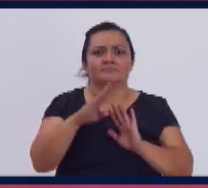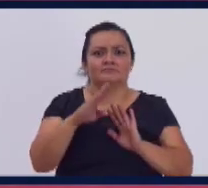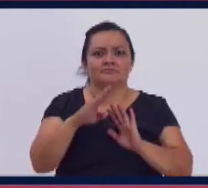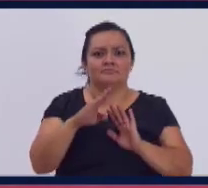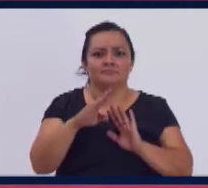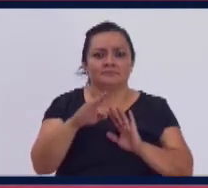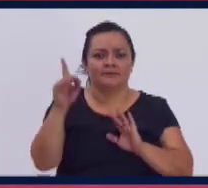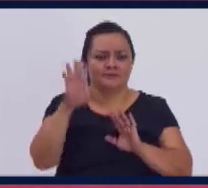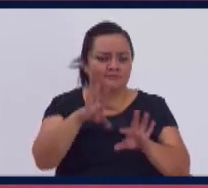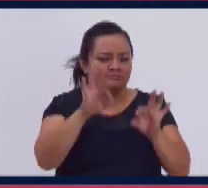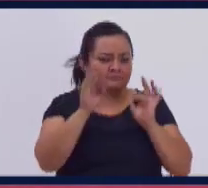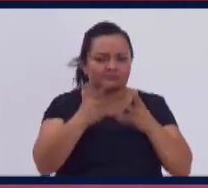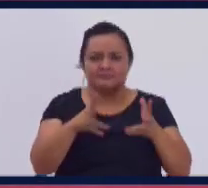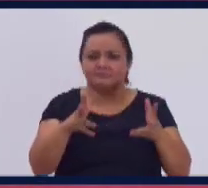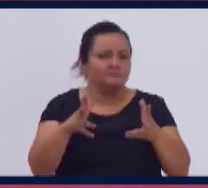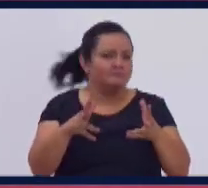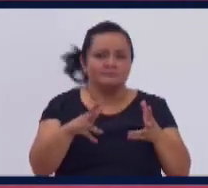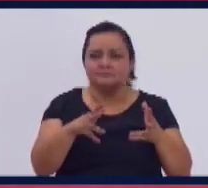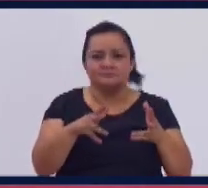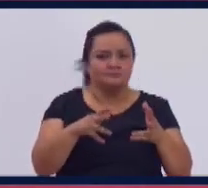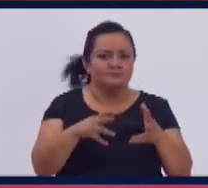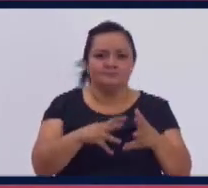Dios no escoge cualquier cosa.